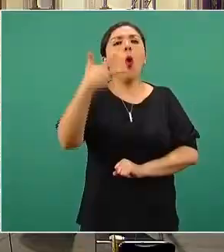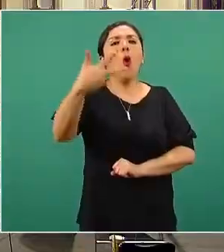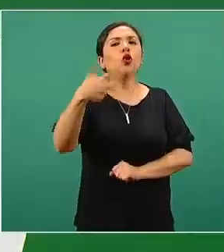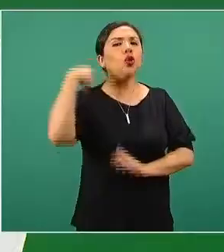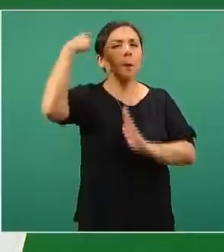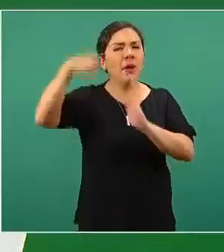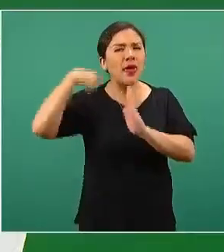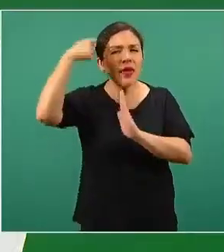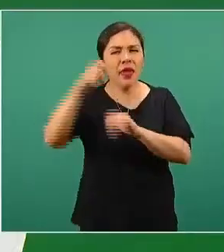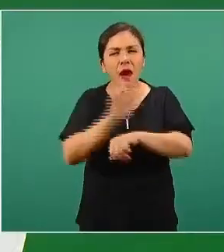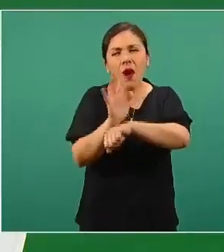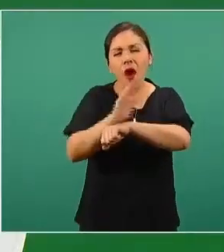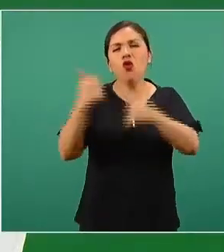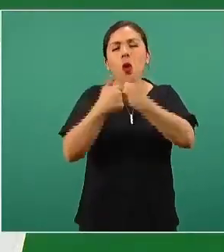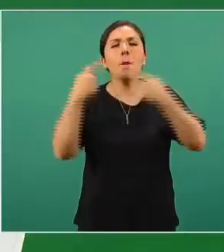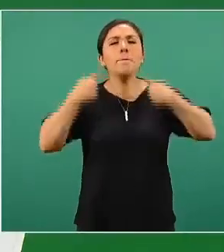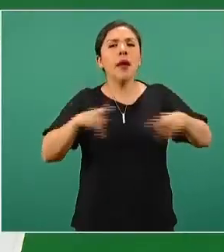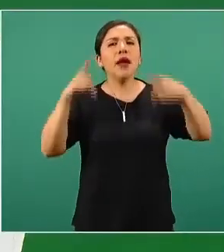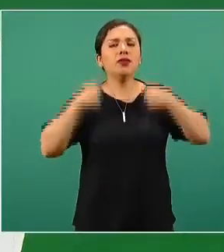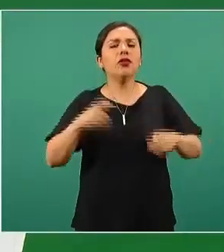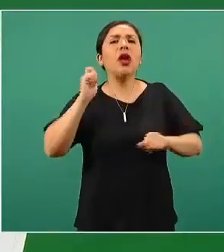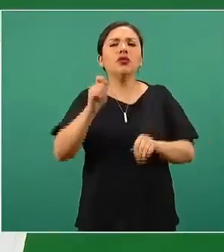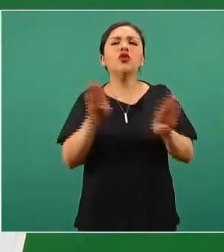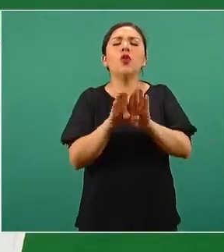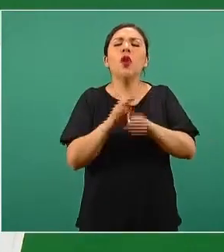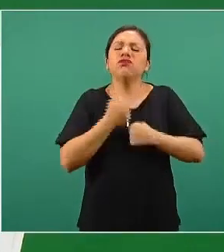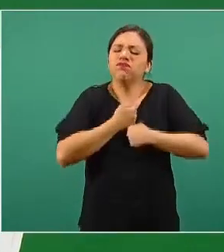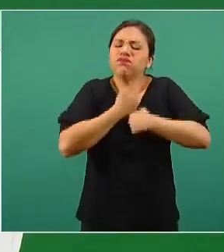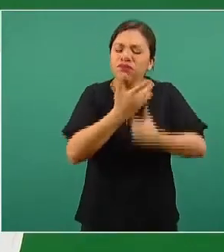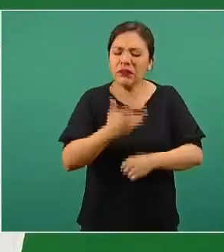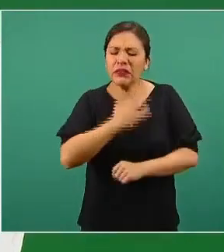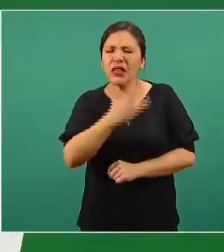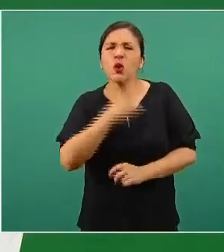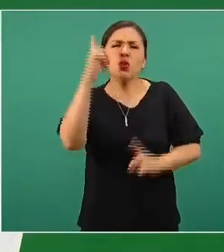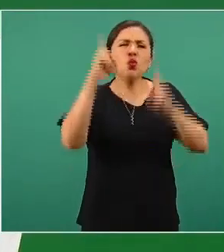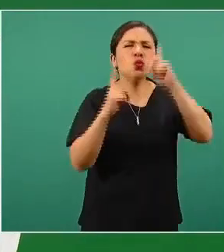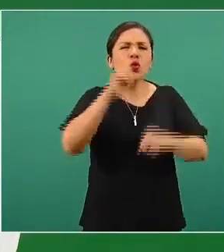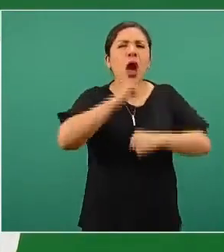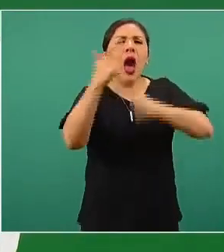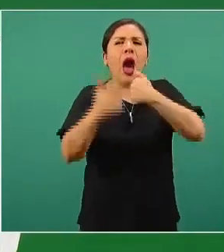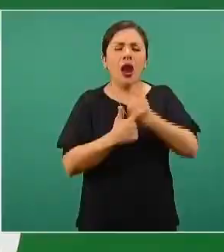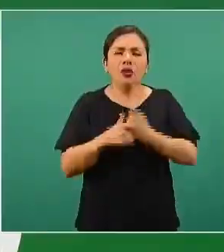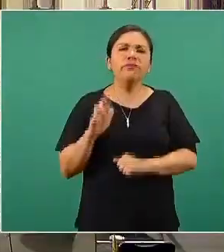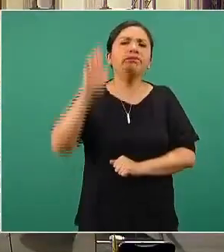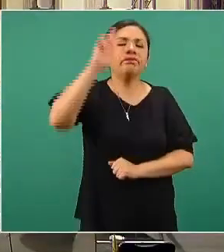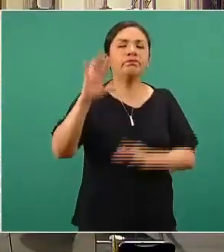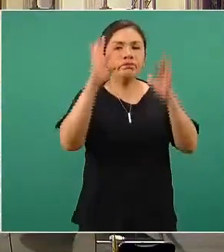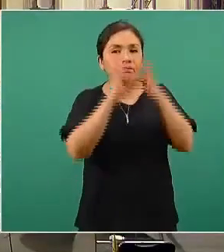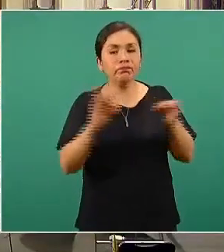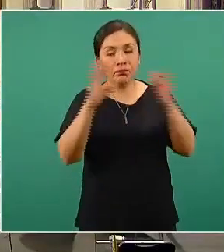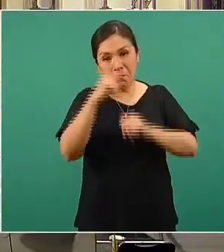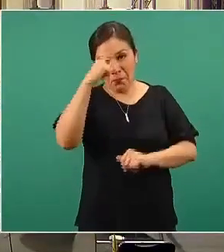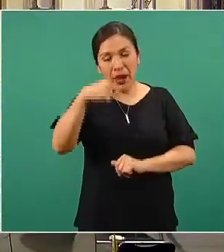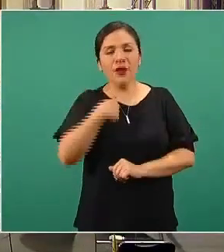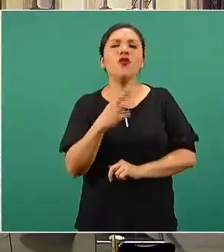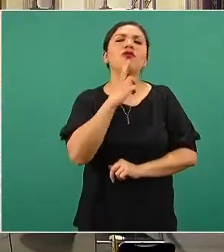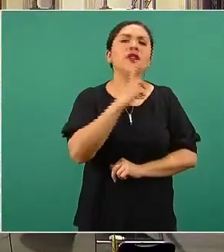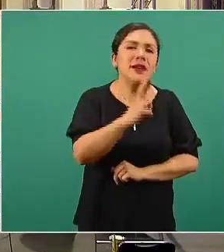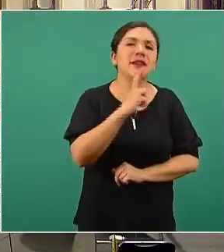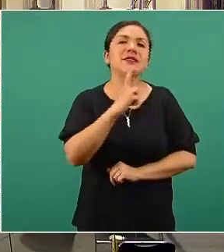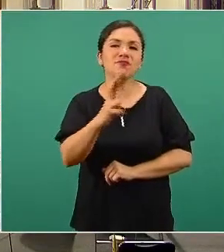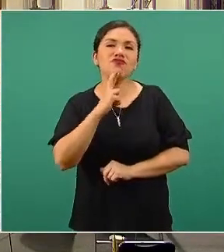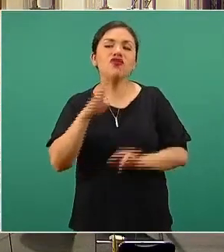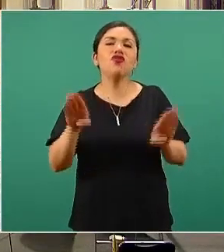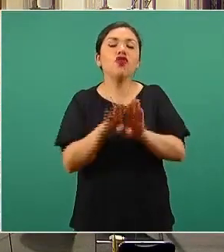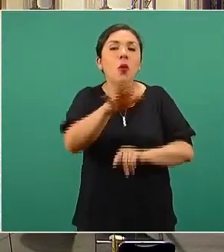de personas que nos hacen favor de consultar, de expresar sus inquietudes, sus dudas, y que nos ayudan a resolver dudas